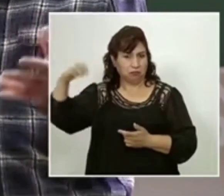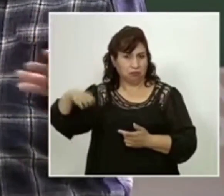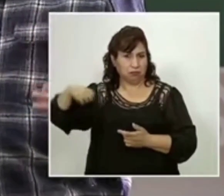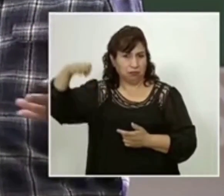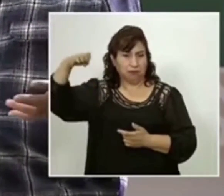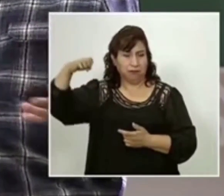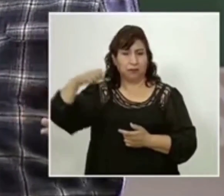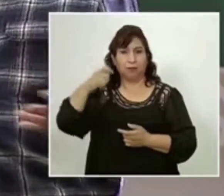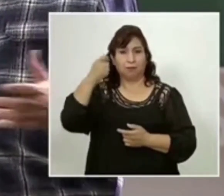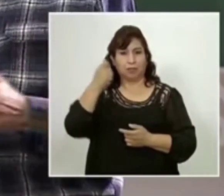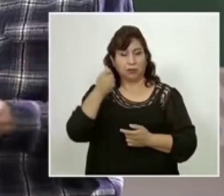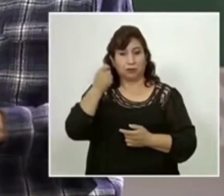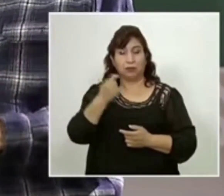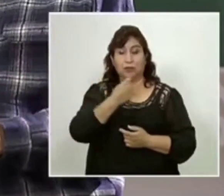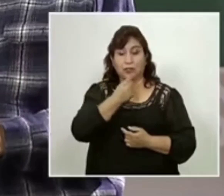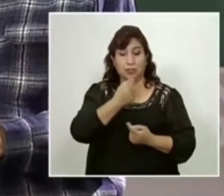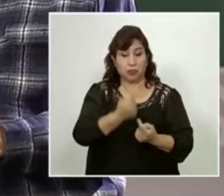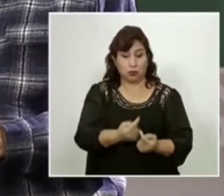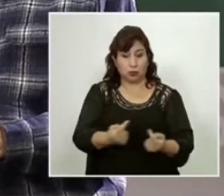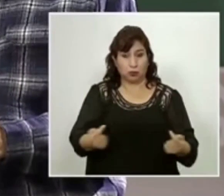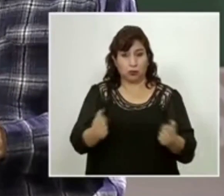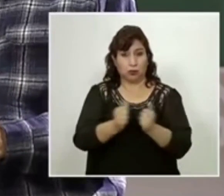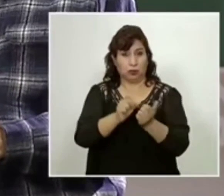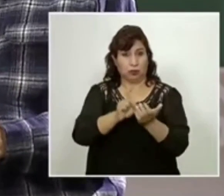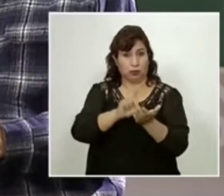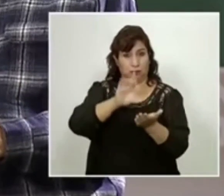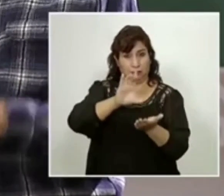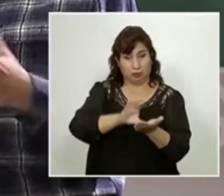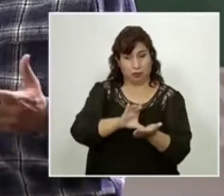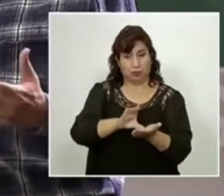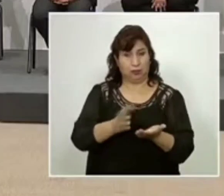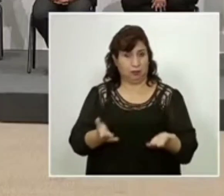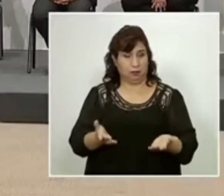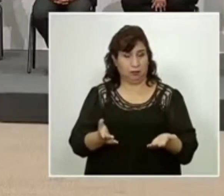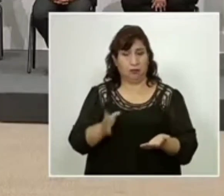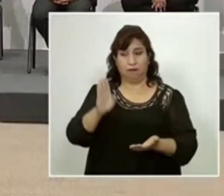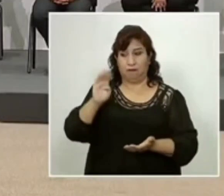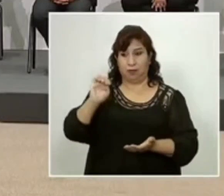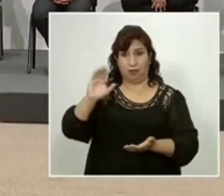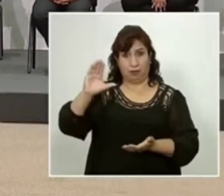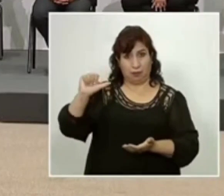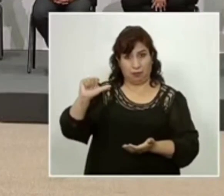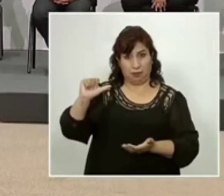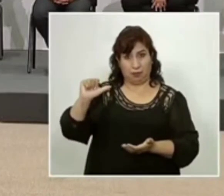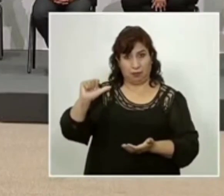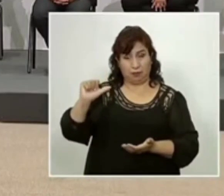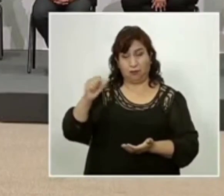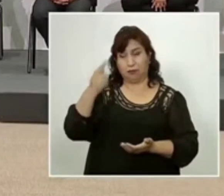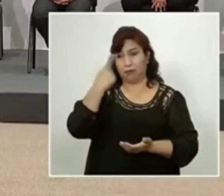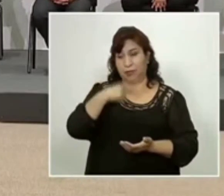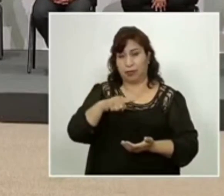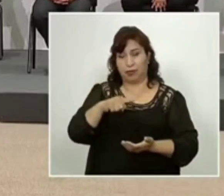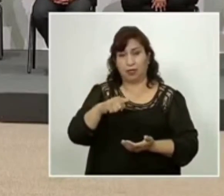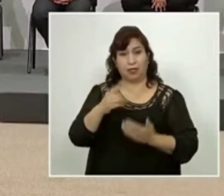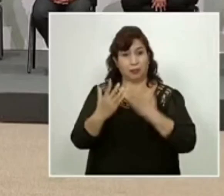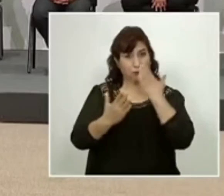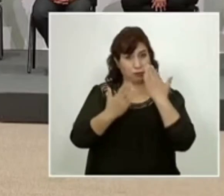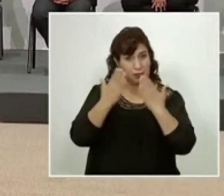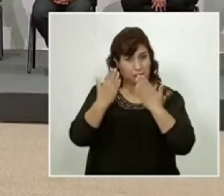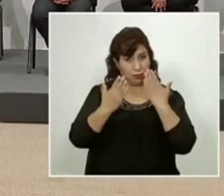pensiones para niñas, niños con discapacidad, becas para